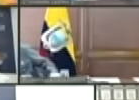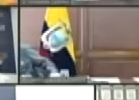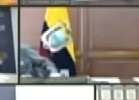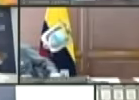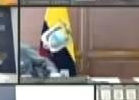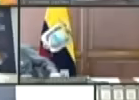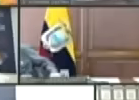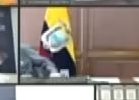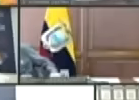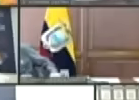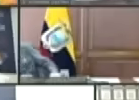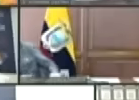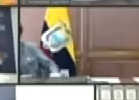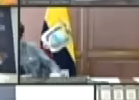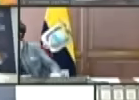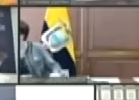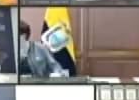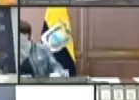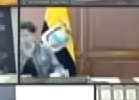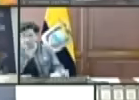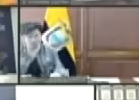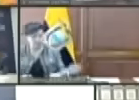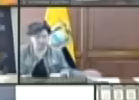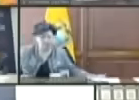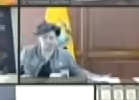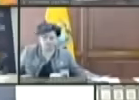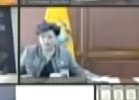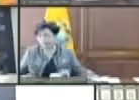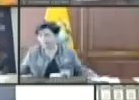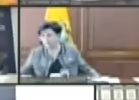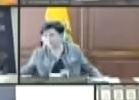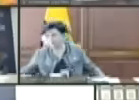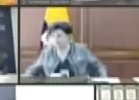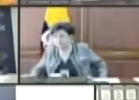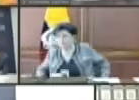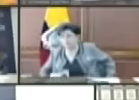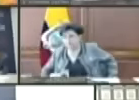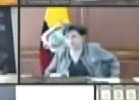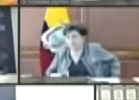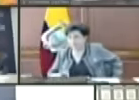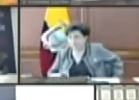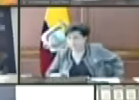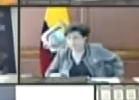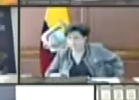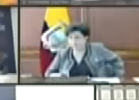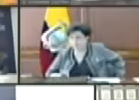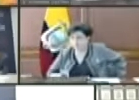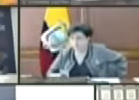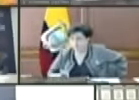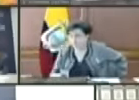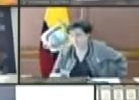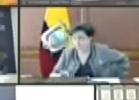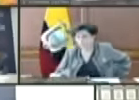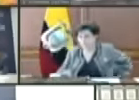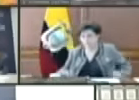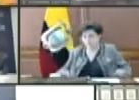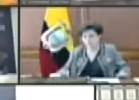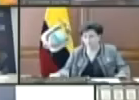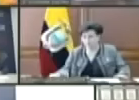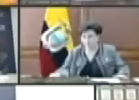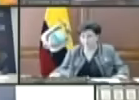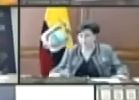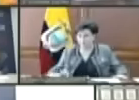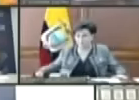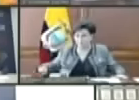y que los integrantes del Consejo de Seguridad de la ONU no puedan